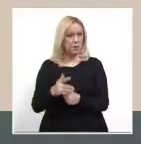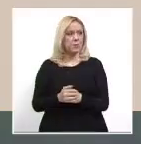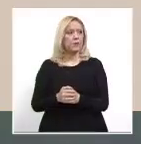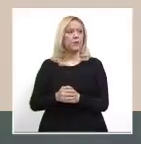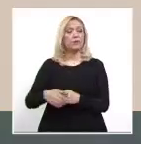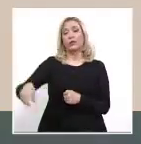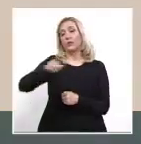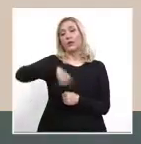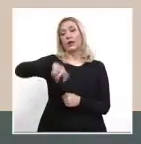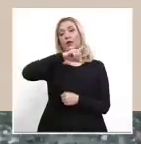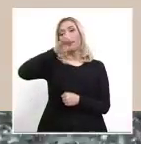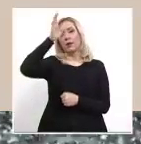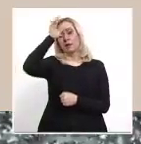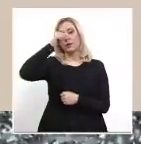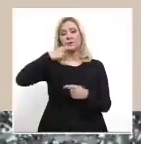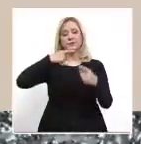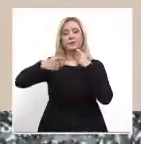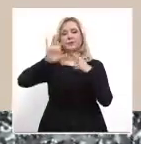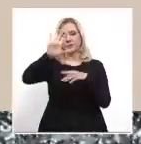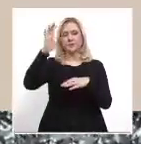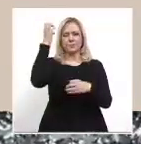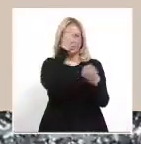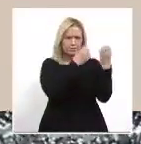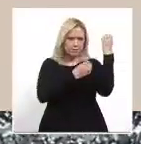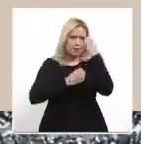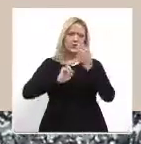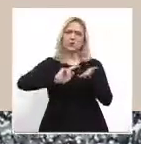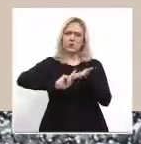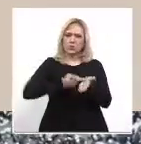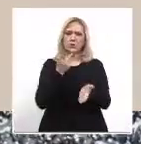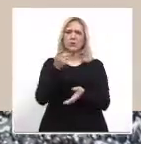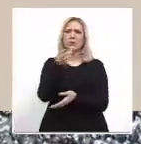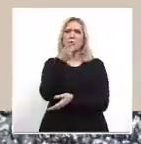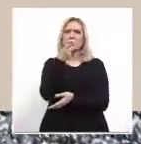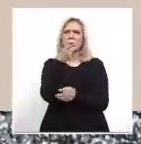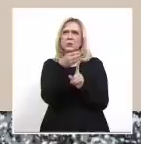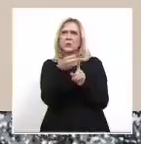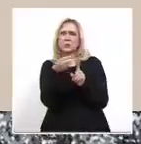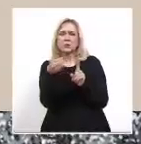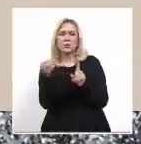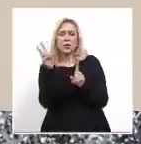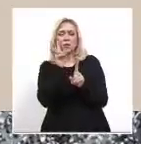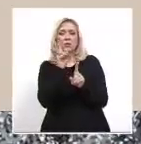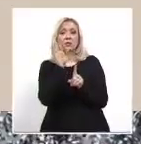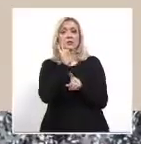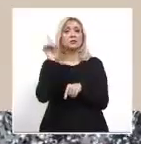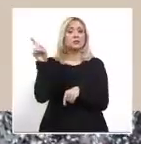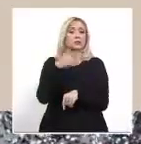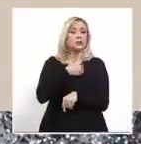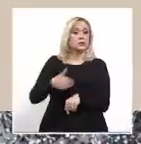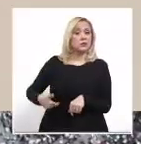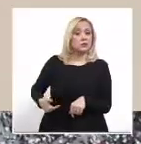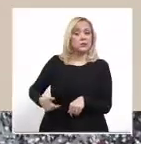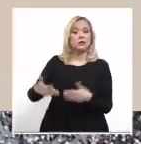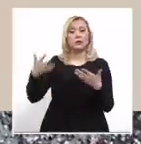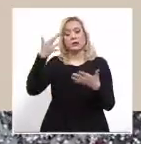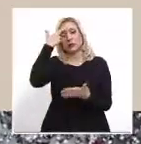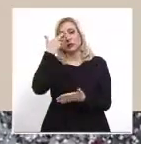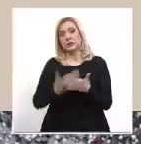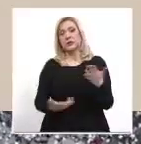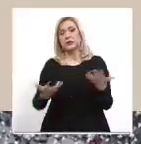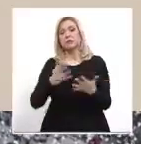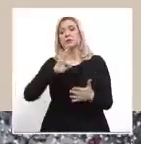unanimidad, los magistrados ordenaron analizar nuevamente el discurso para determinar si el titular del Ejecutivo Federal incurrió en